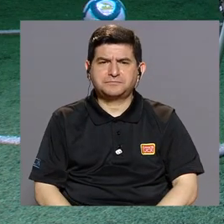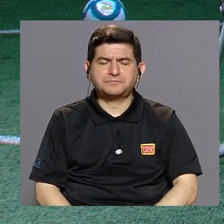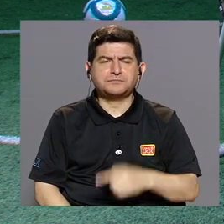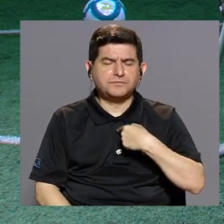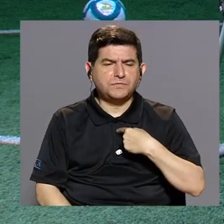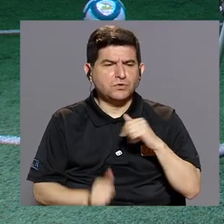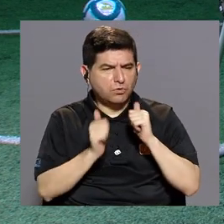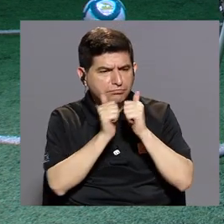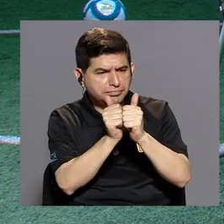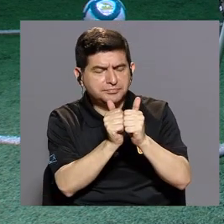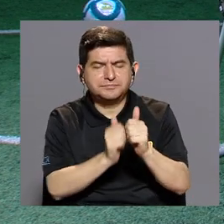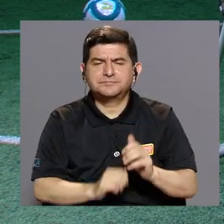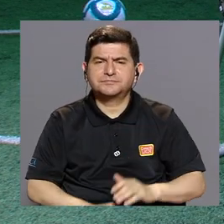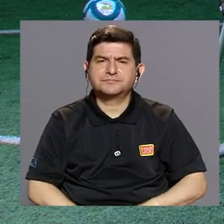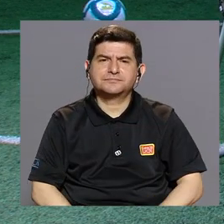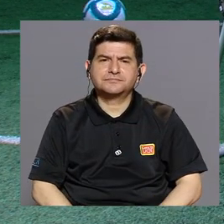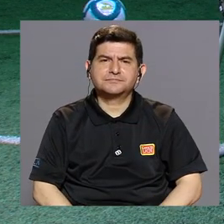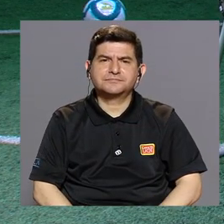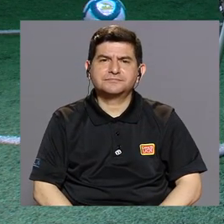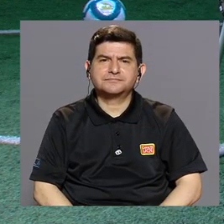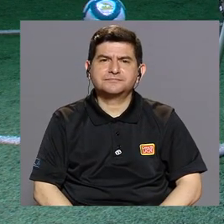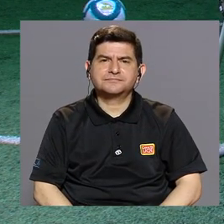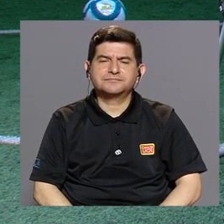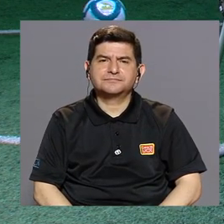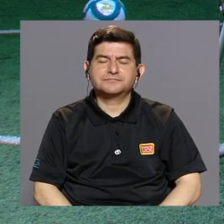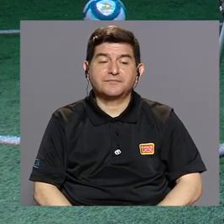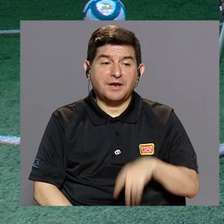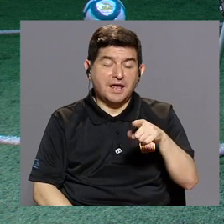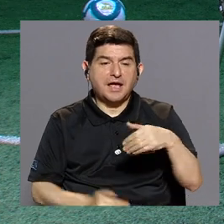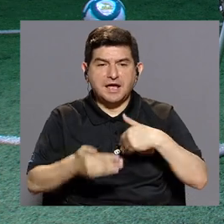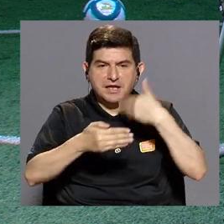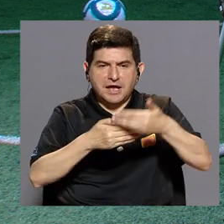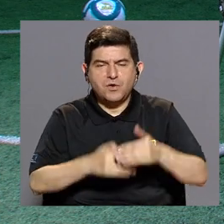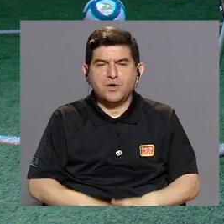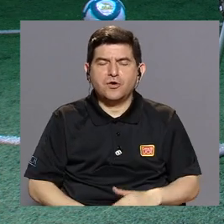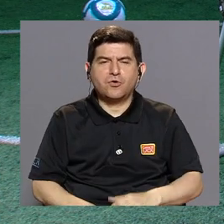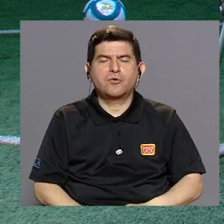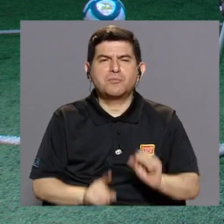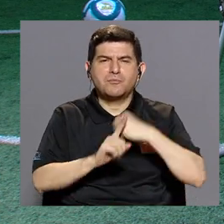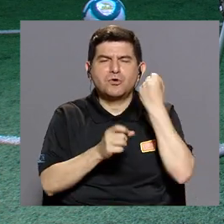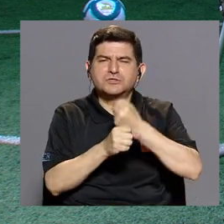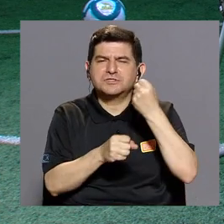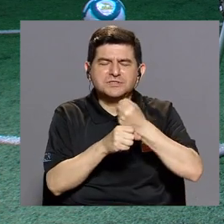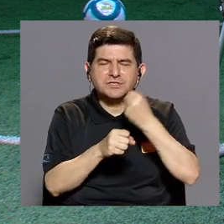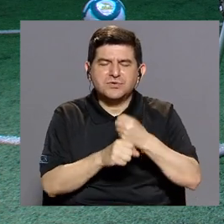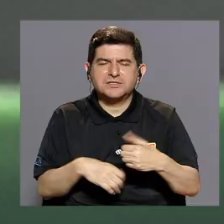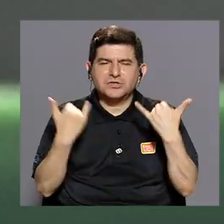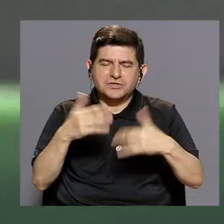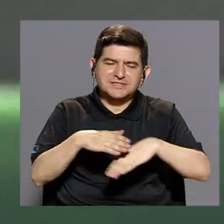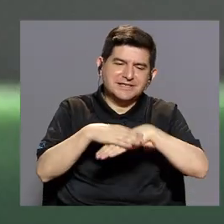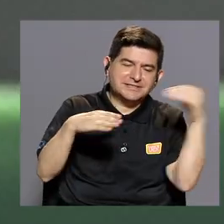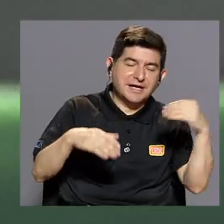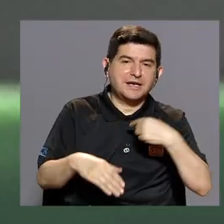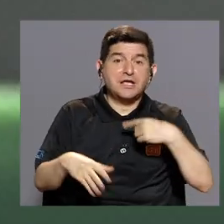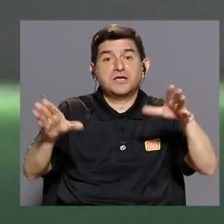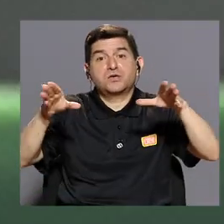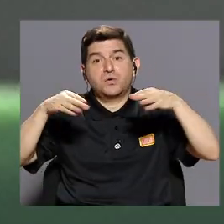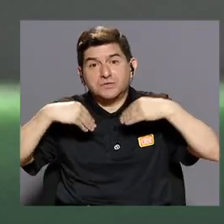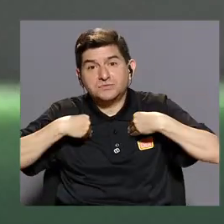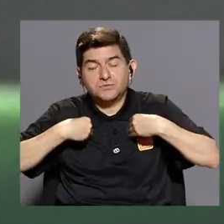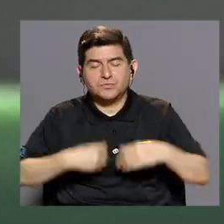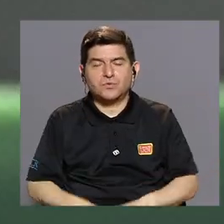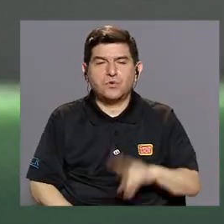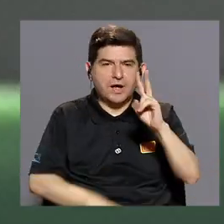Y yo estuve con ella cerca y luego ella se hace un lado por un tema laboral, ¿verdad? Y ya yo asumo, ¿verdad? A ese